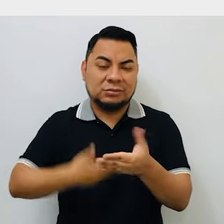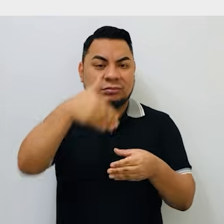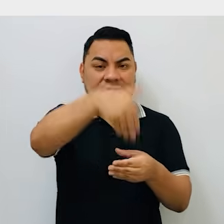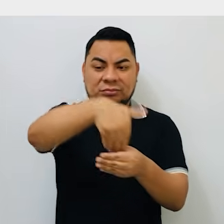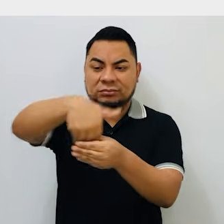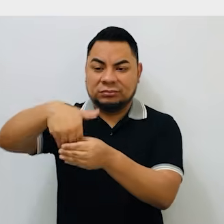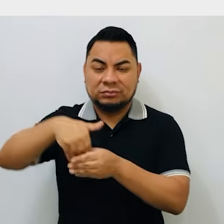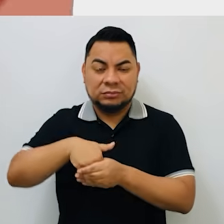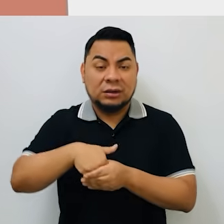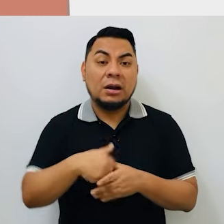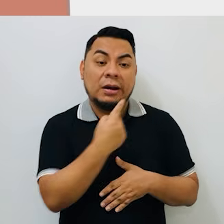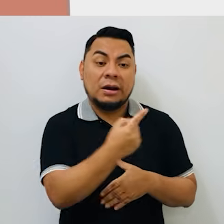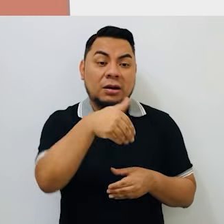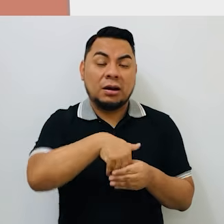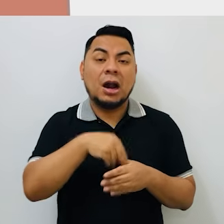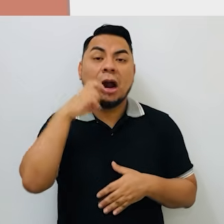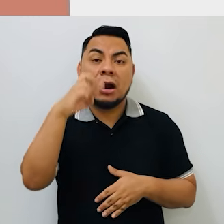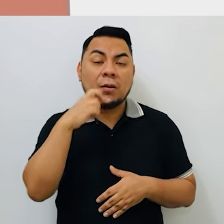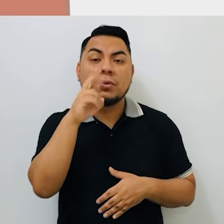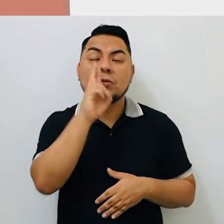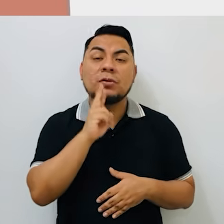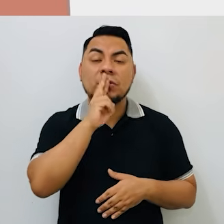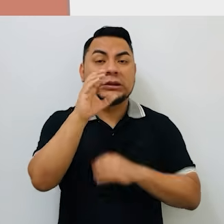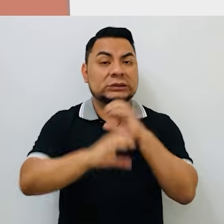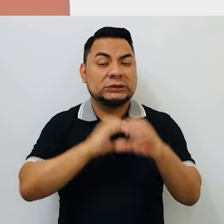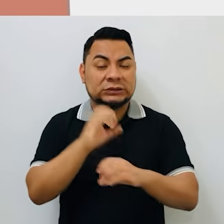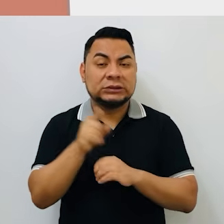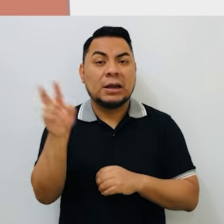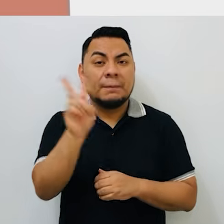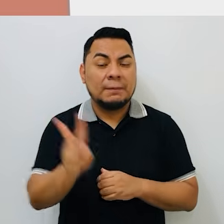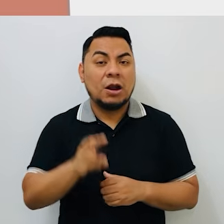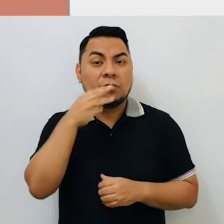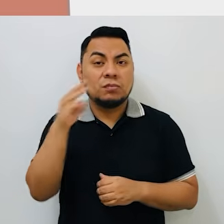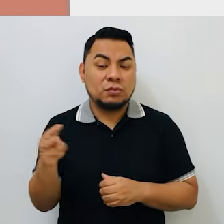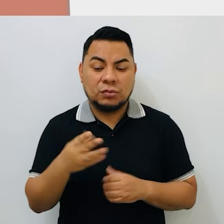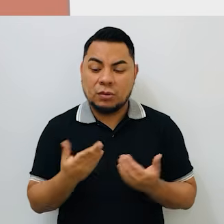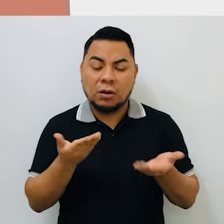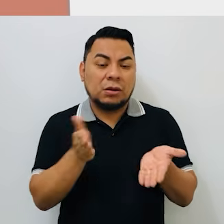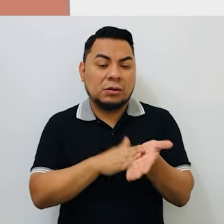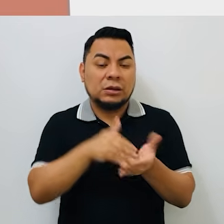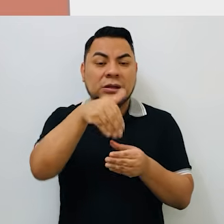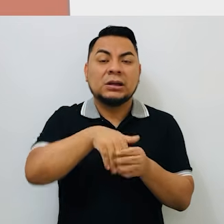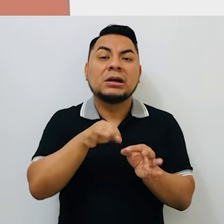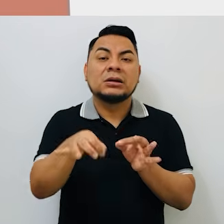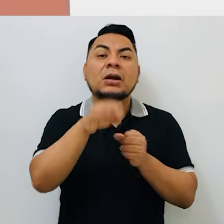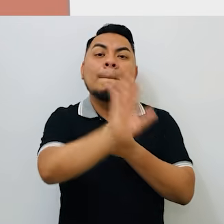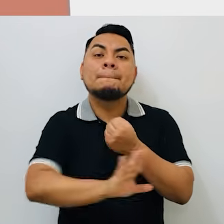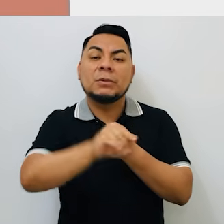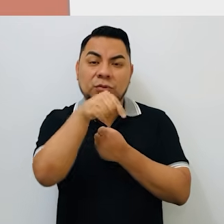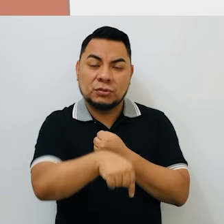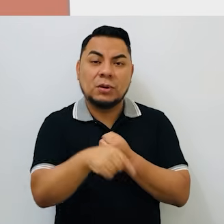actas. Colocan en cada sobre de color plomo, rojo, celeste, verde y morado un acta